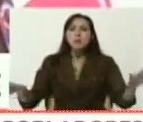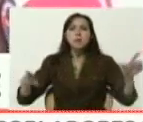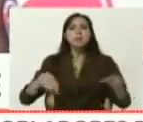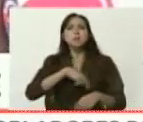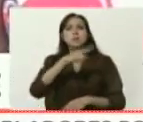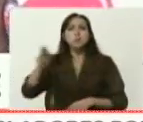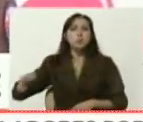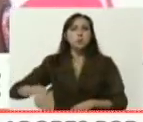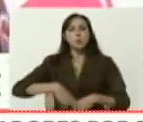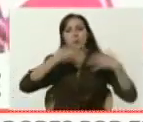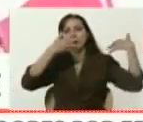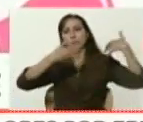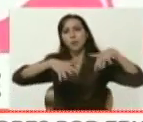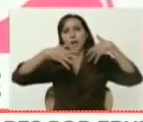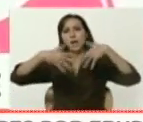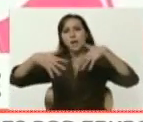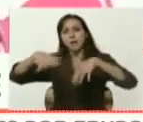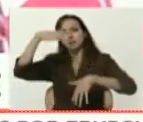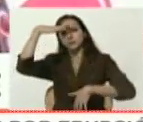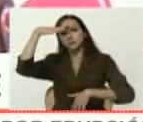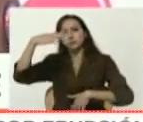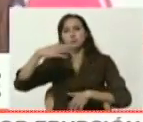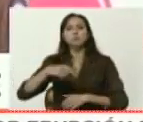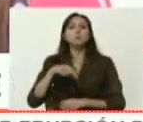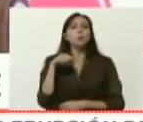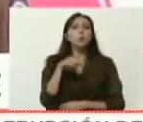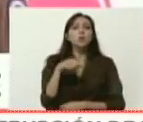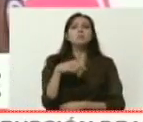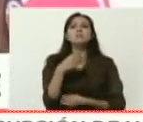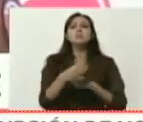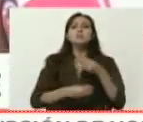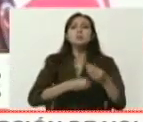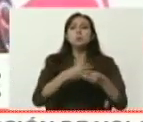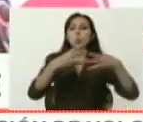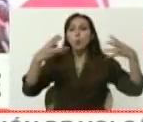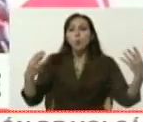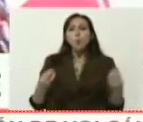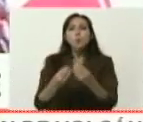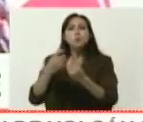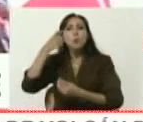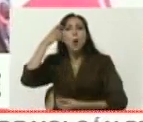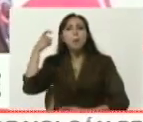ejército, lo que este ejército hizo junto a su pueblo.